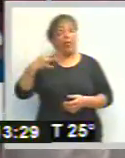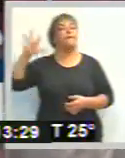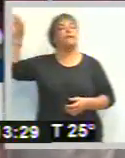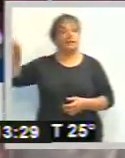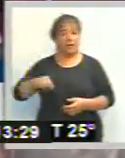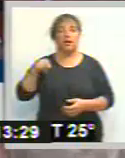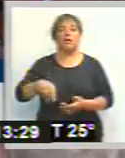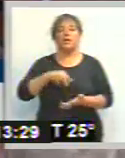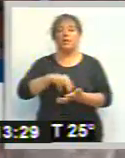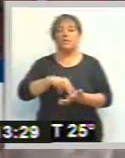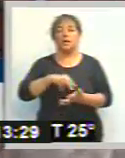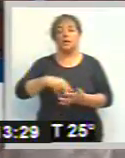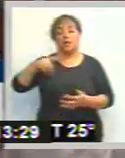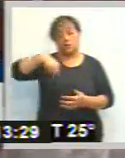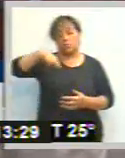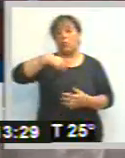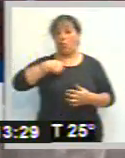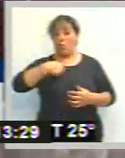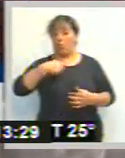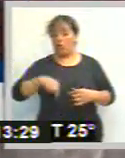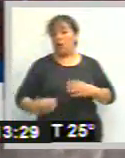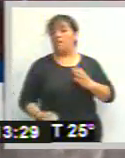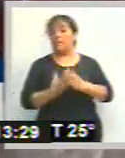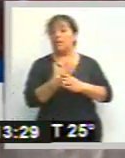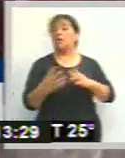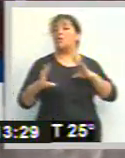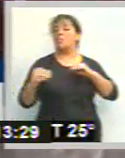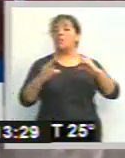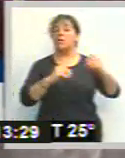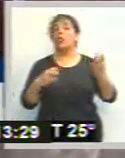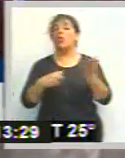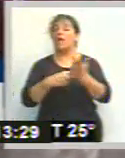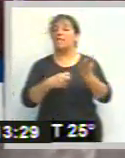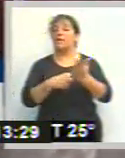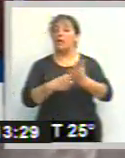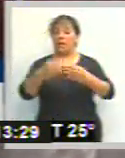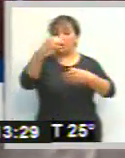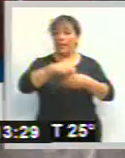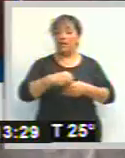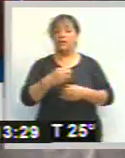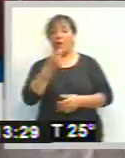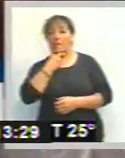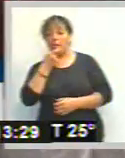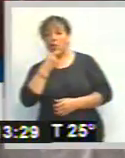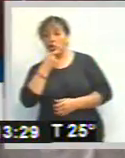traídos. Vamos a ver, yo voy a hablar esta mañana con la fiscal que está interviniendo en Mendoza,